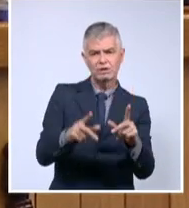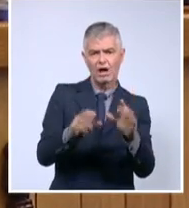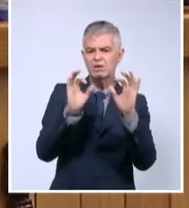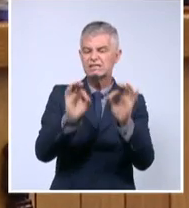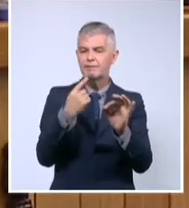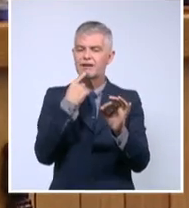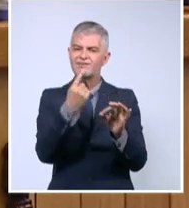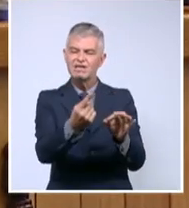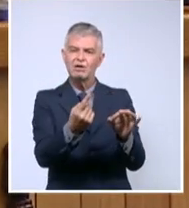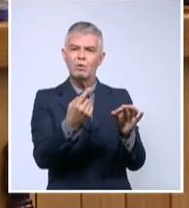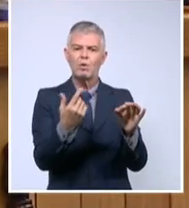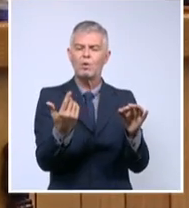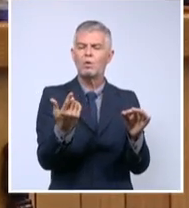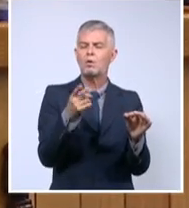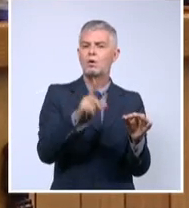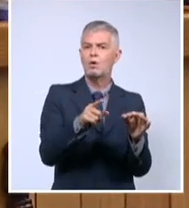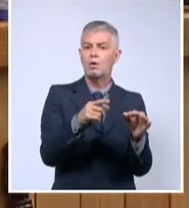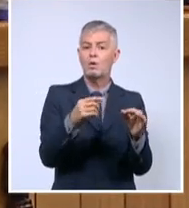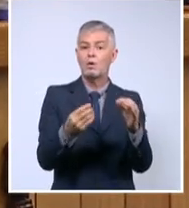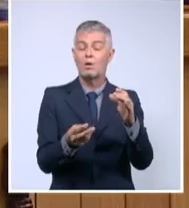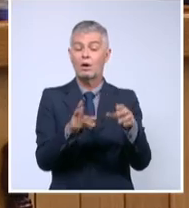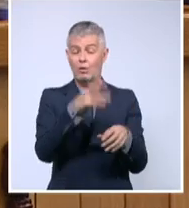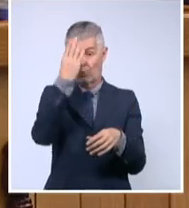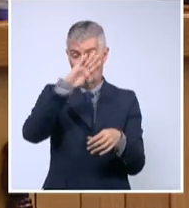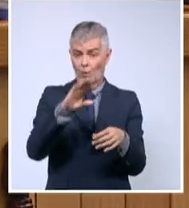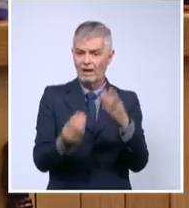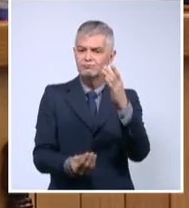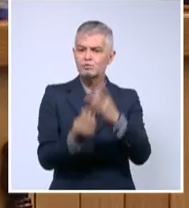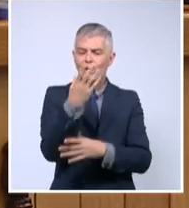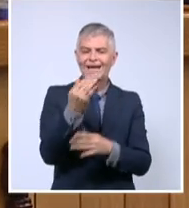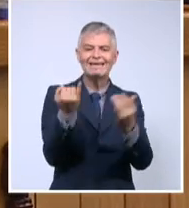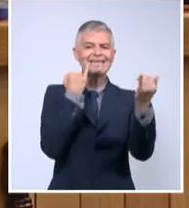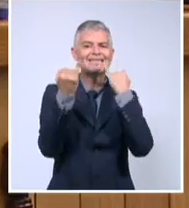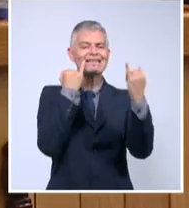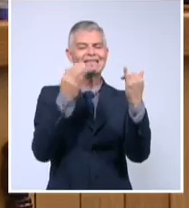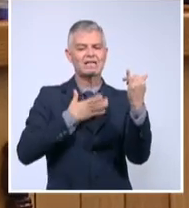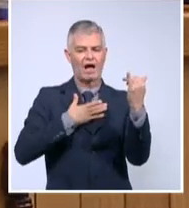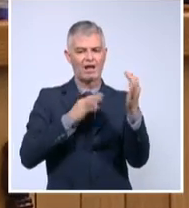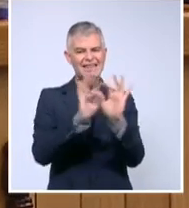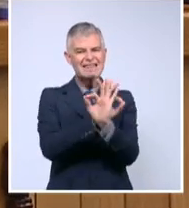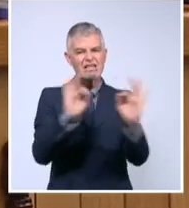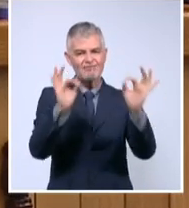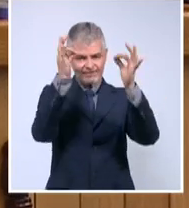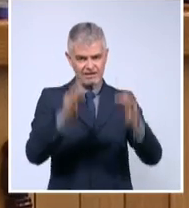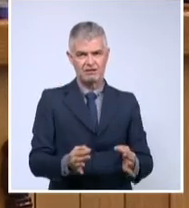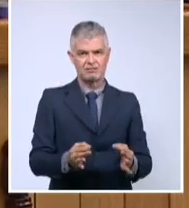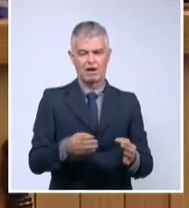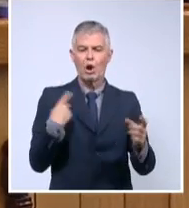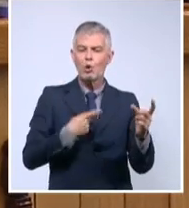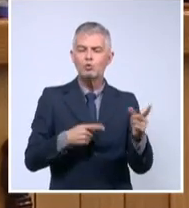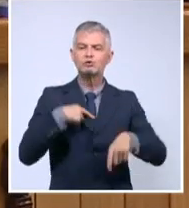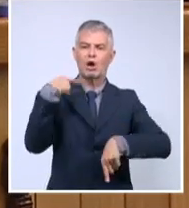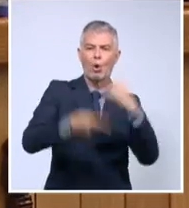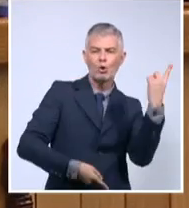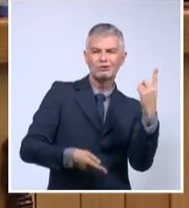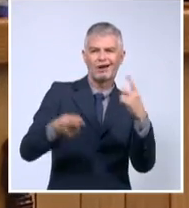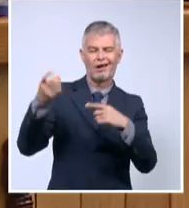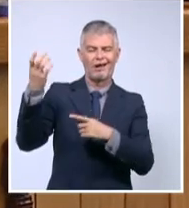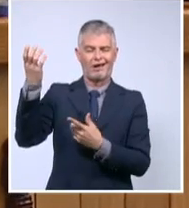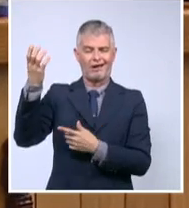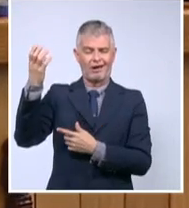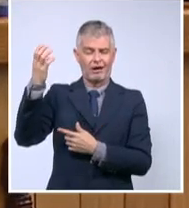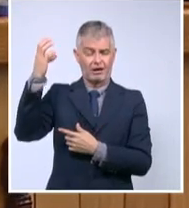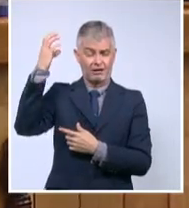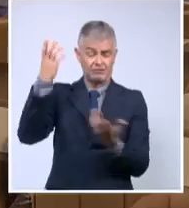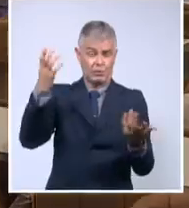nación que surgió con una identidad muy bien definida, batiéndose contra un imperio por su independencia y contra otro por